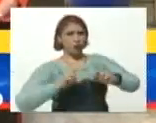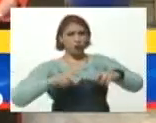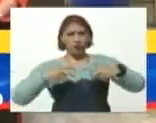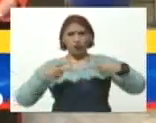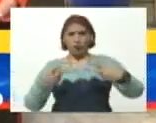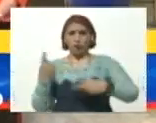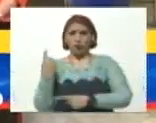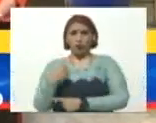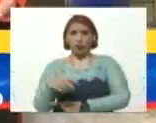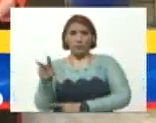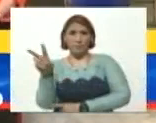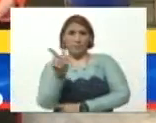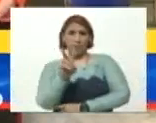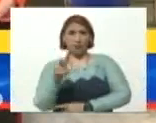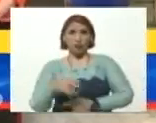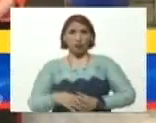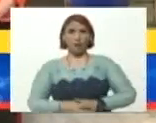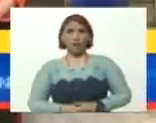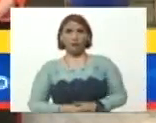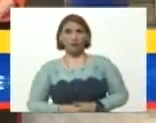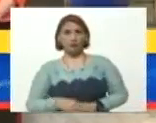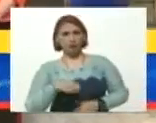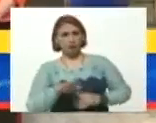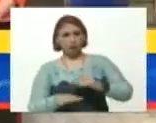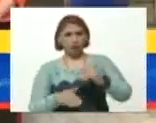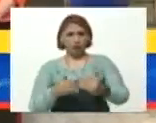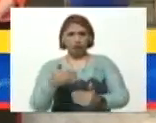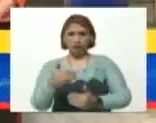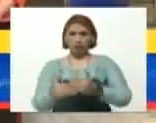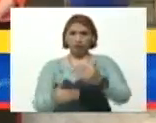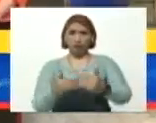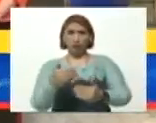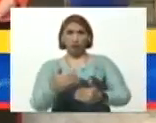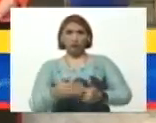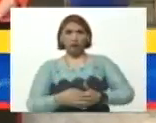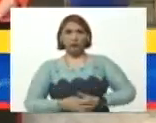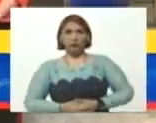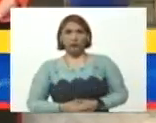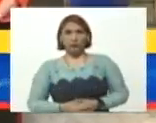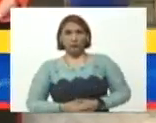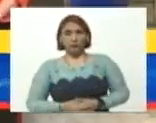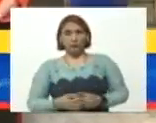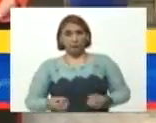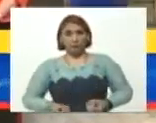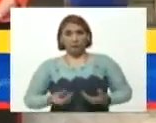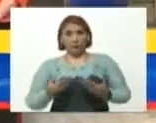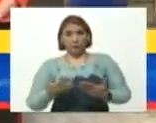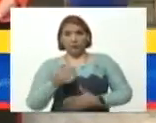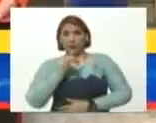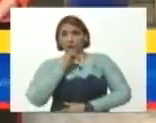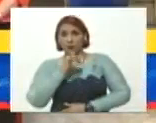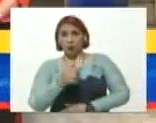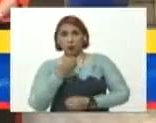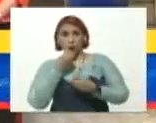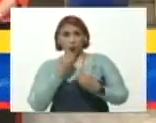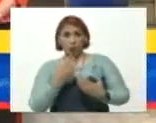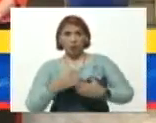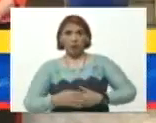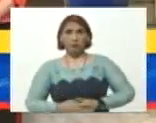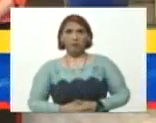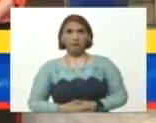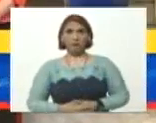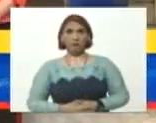tener Venezuela. A paso avanzado. Así que le he dado la buena noticia, la buena